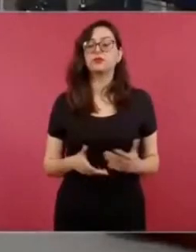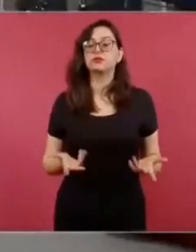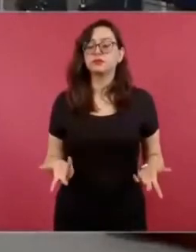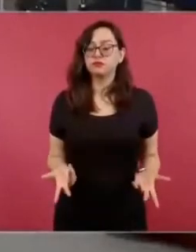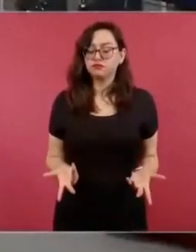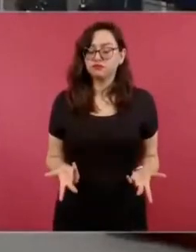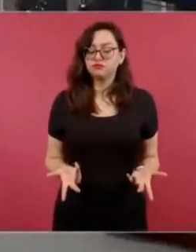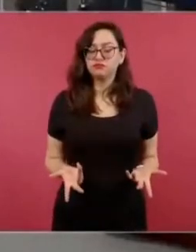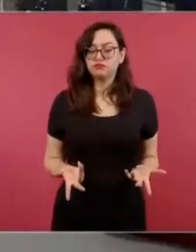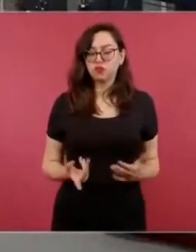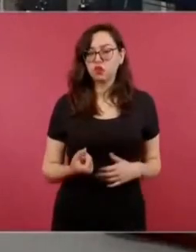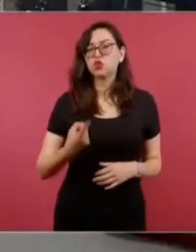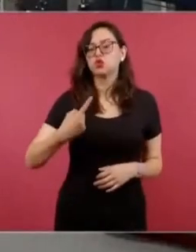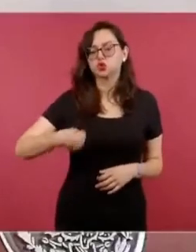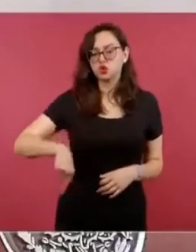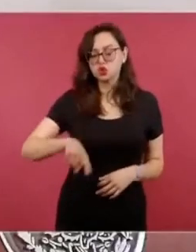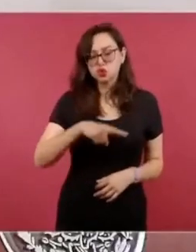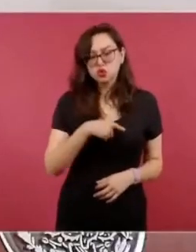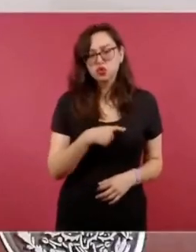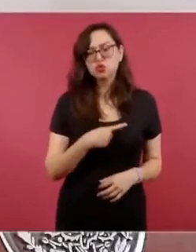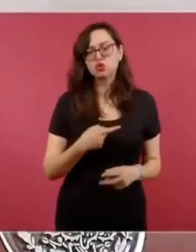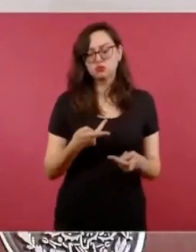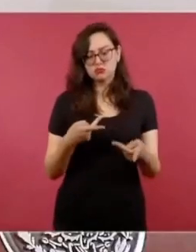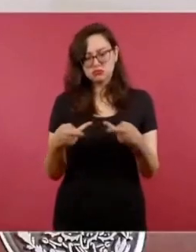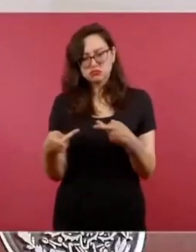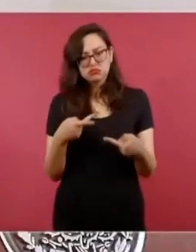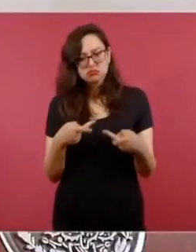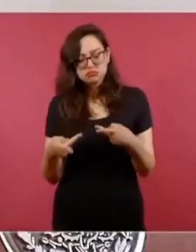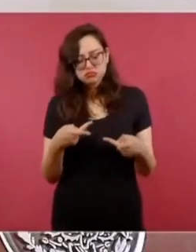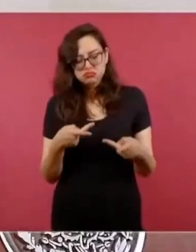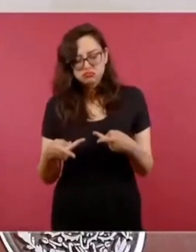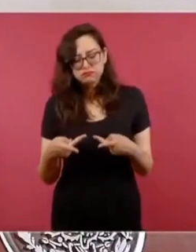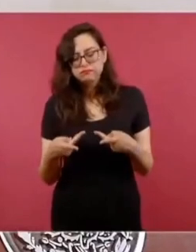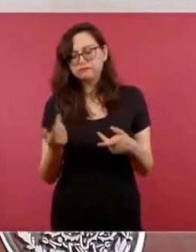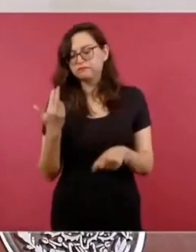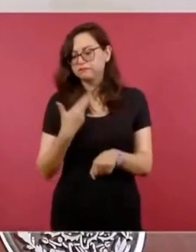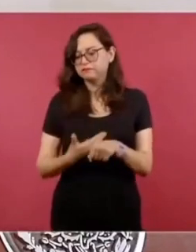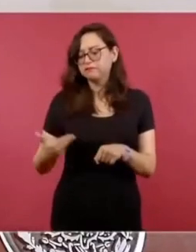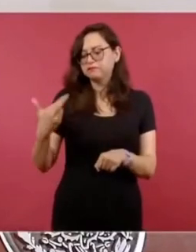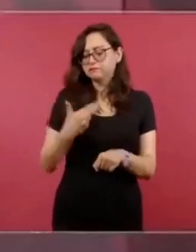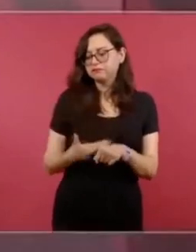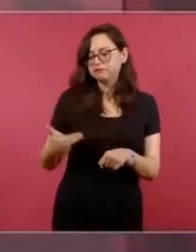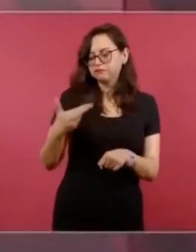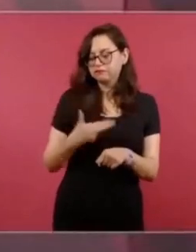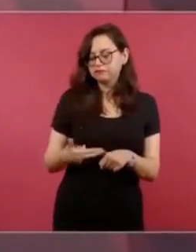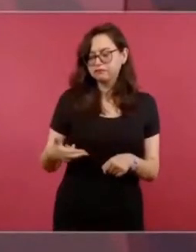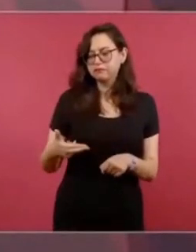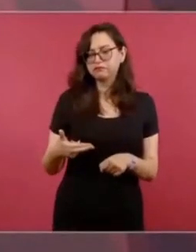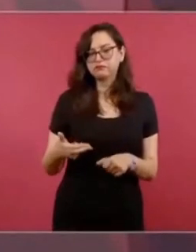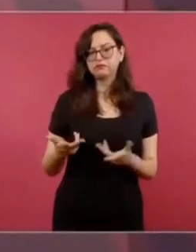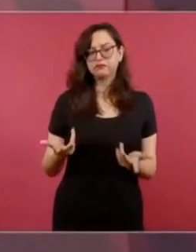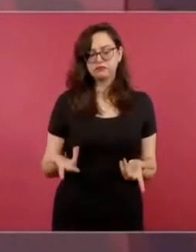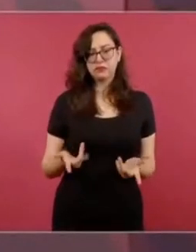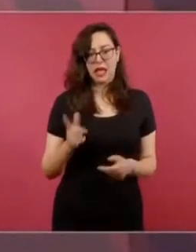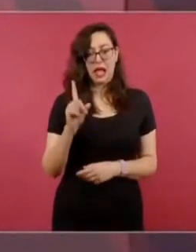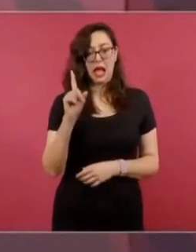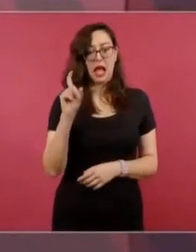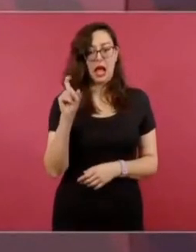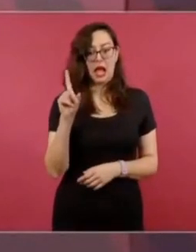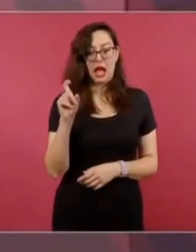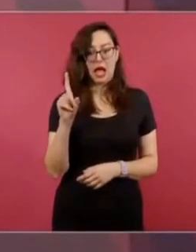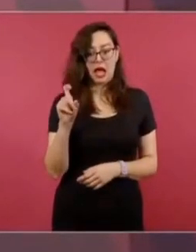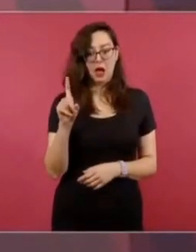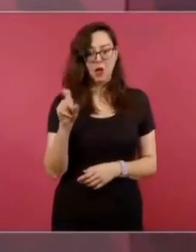estamos buscando la forma de atender el problema de